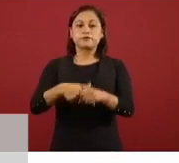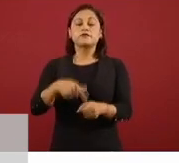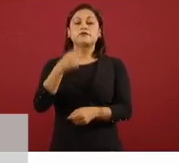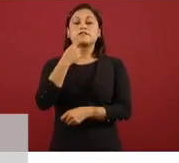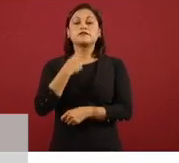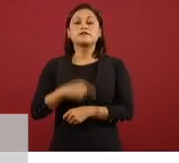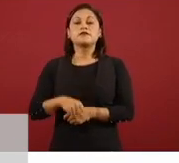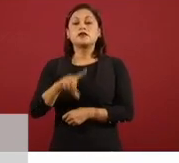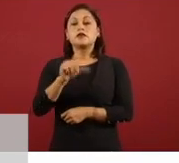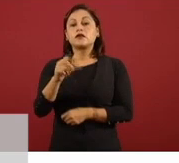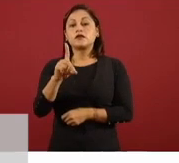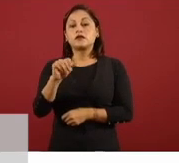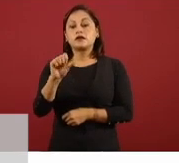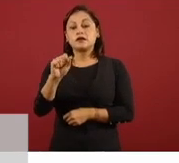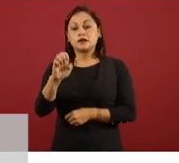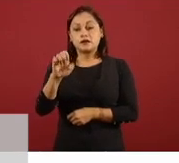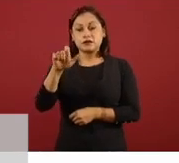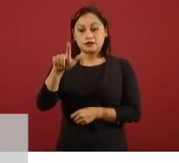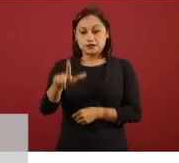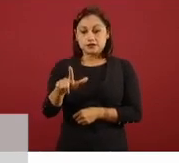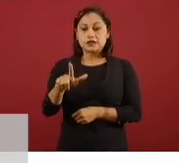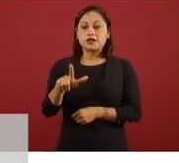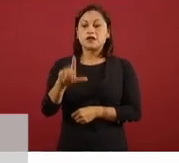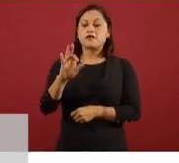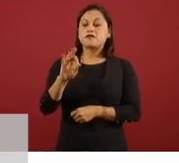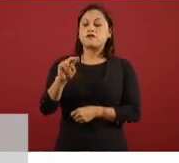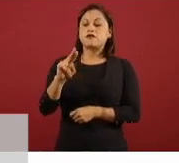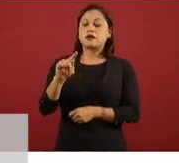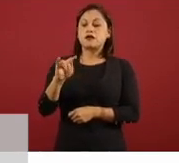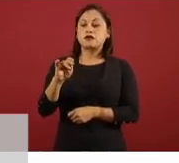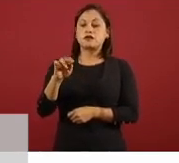buena relación con los líderes empresariales en el país